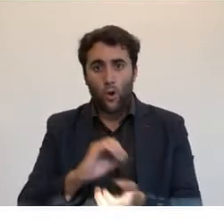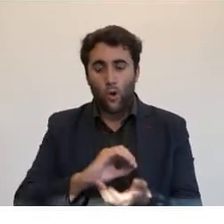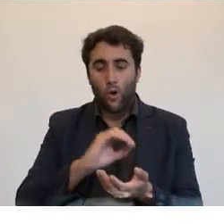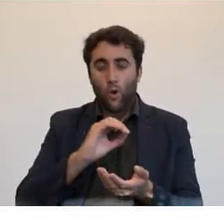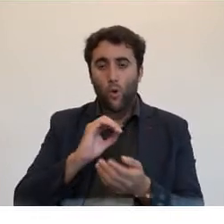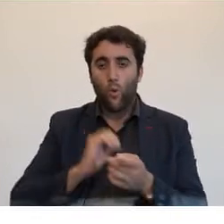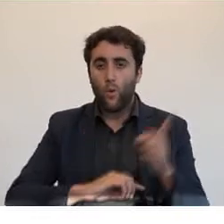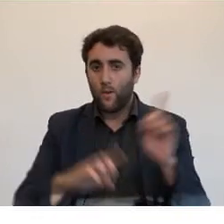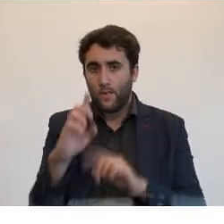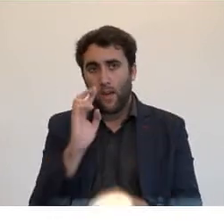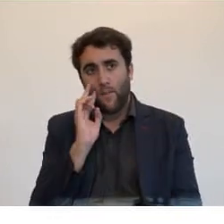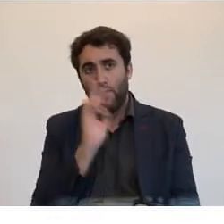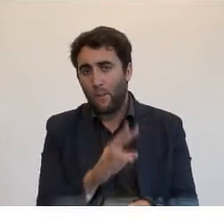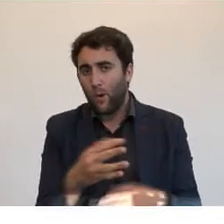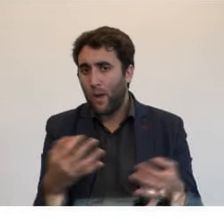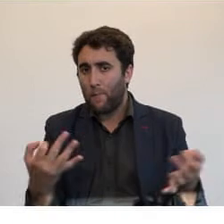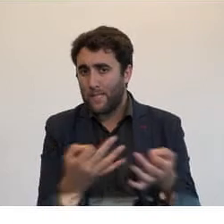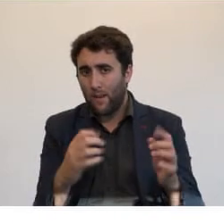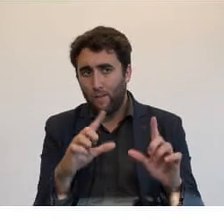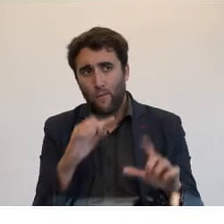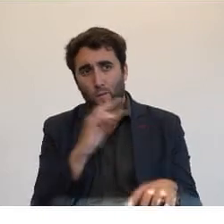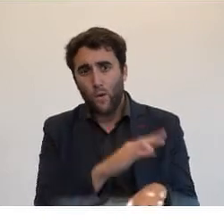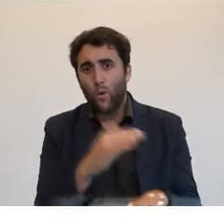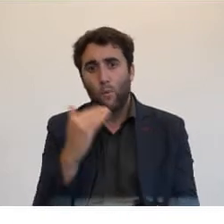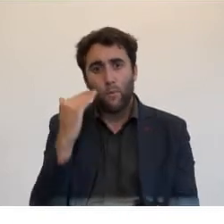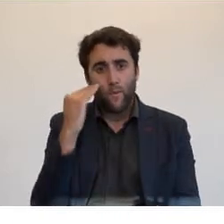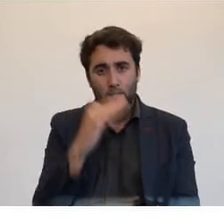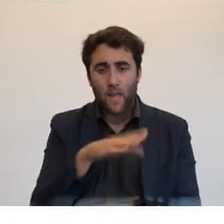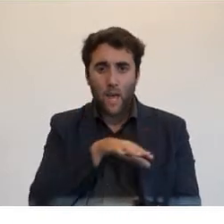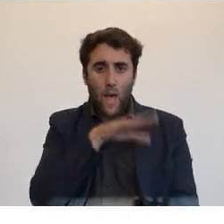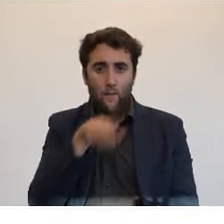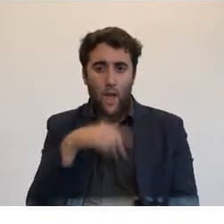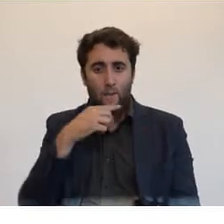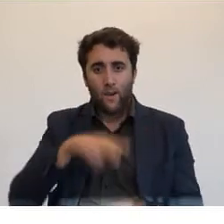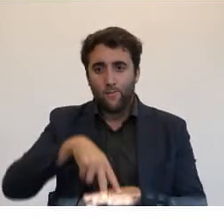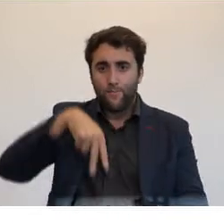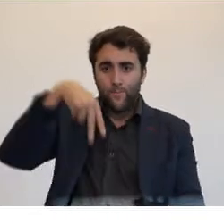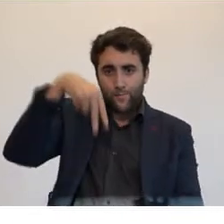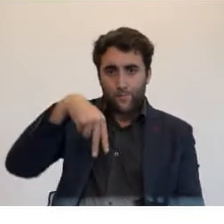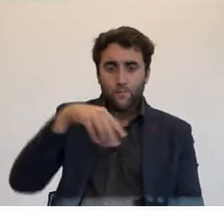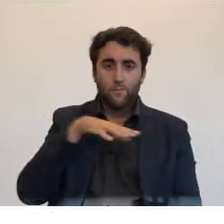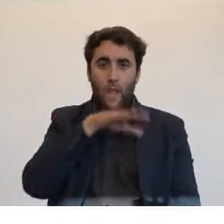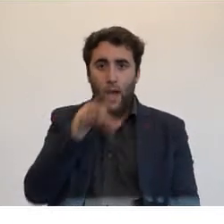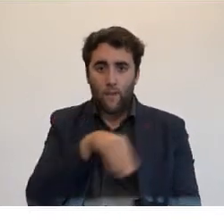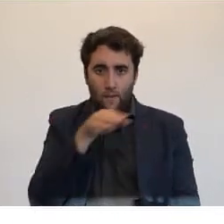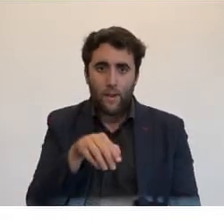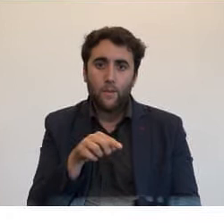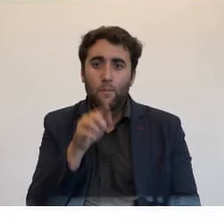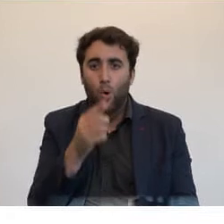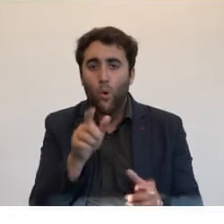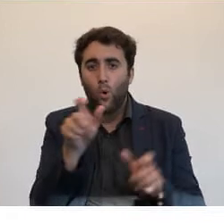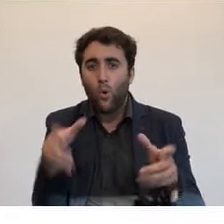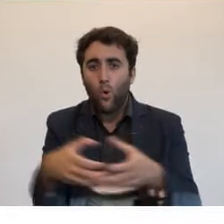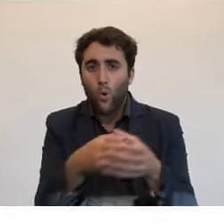imagen, tenía una estructura muy particular. Un docente que hablaba desde un púlpito de cátedra y un grupo